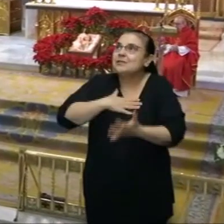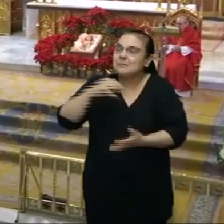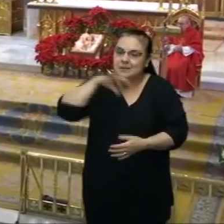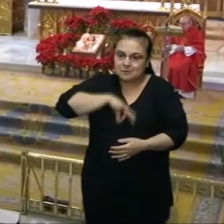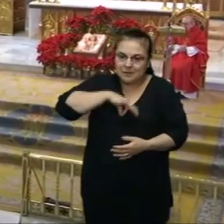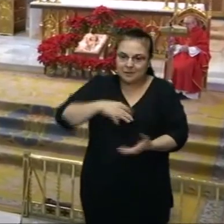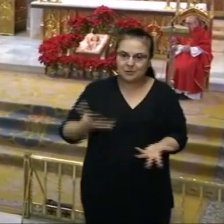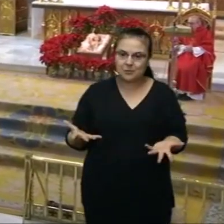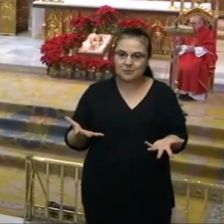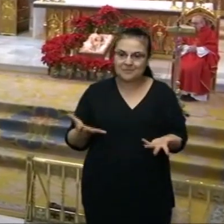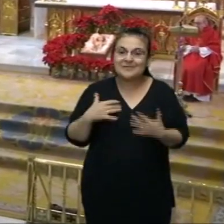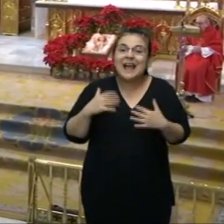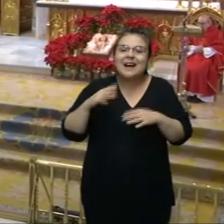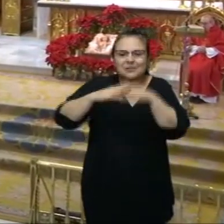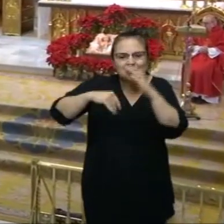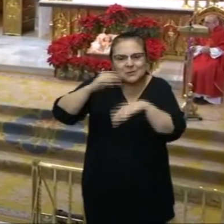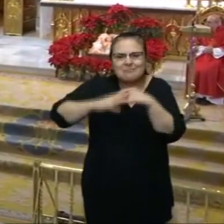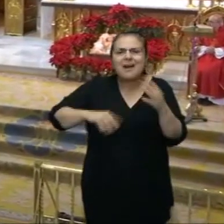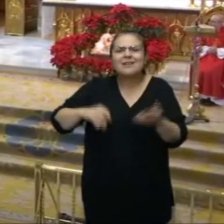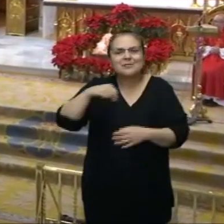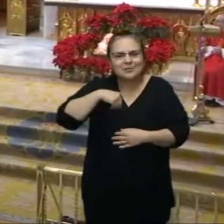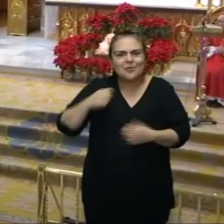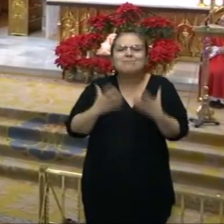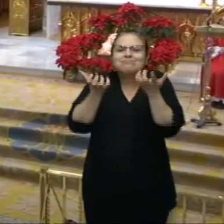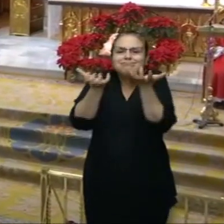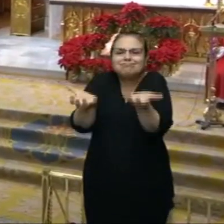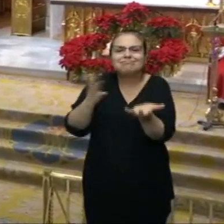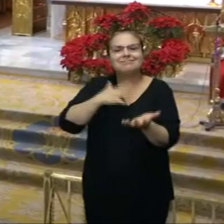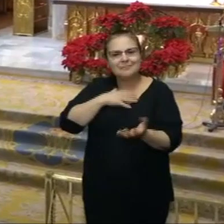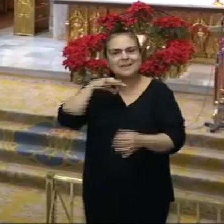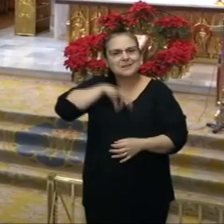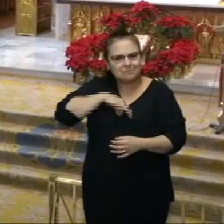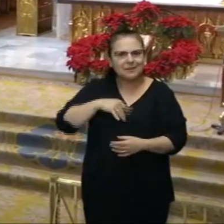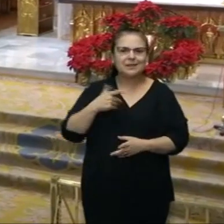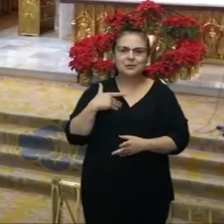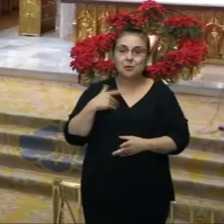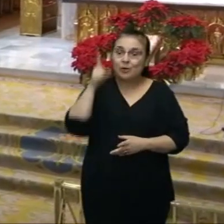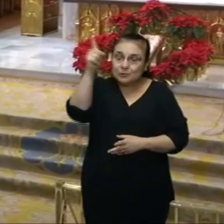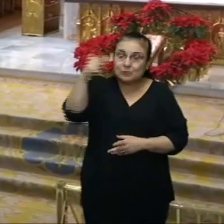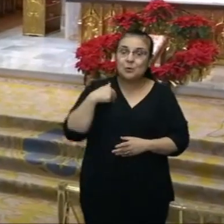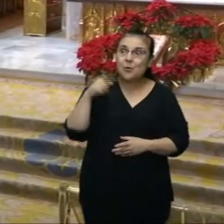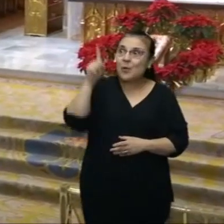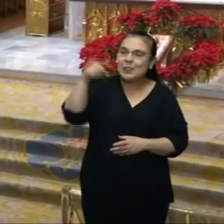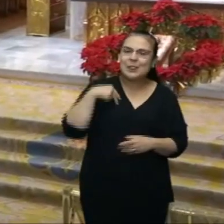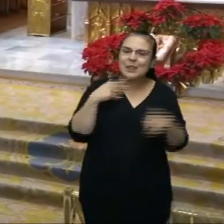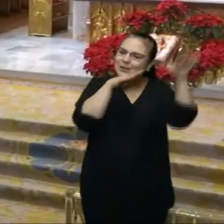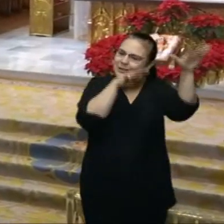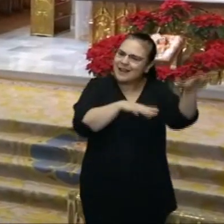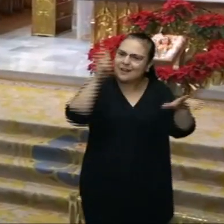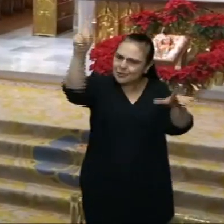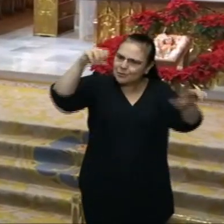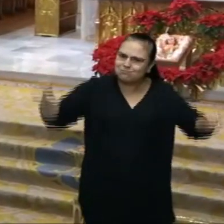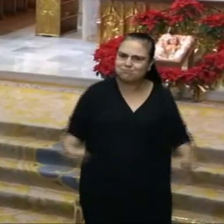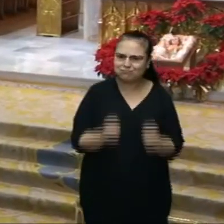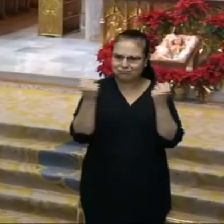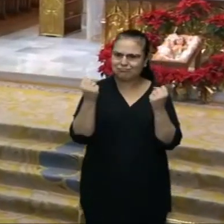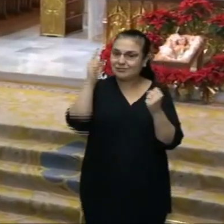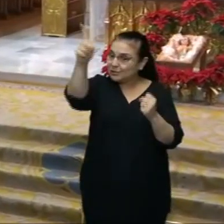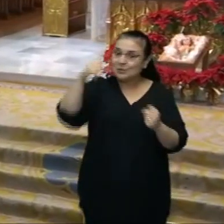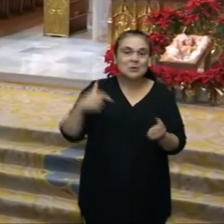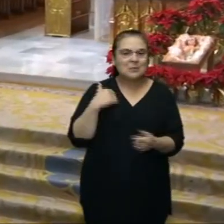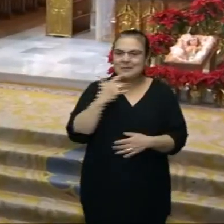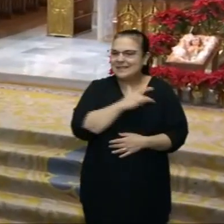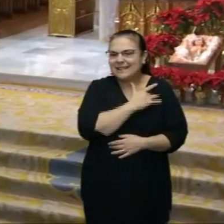A tus manos, Señor, encomiendo mi espíritu. A tus manos encomiendo mi espíritu. Tú, el Dios leal, me librarás. Tu